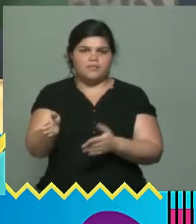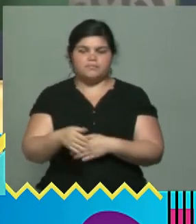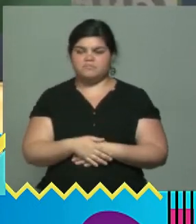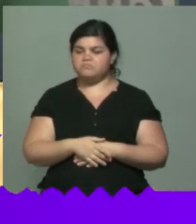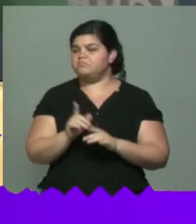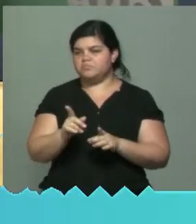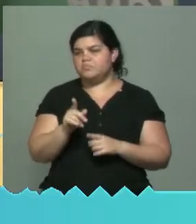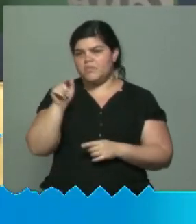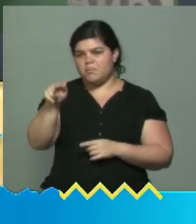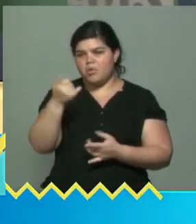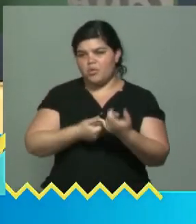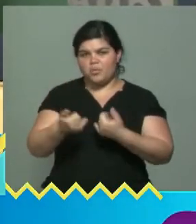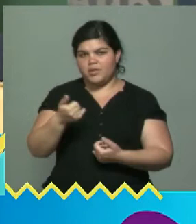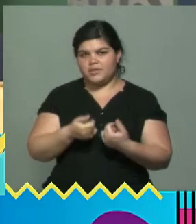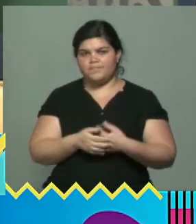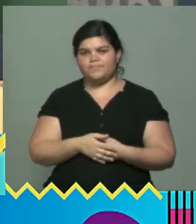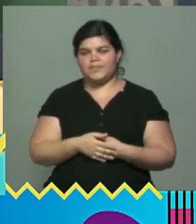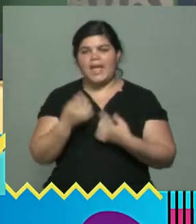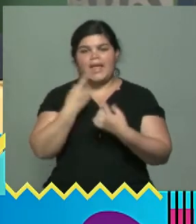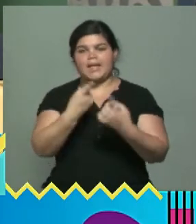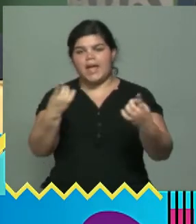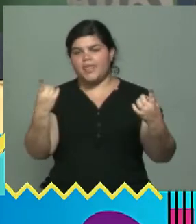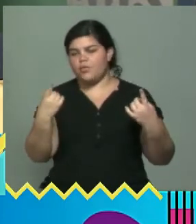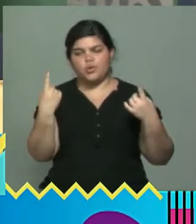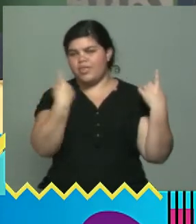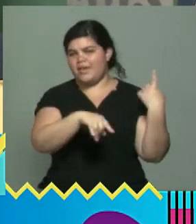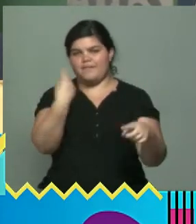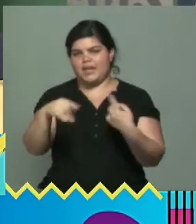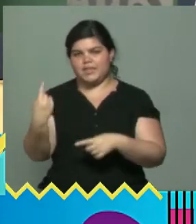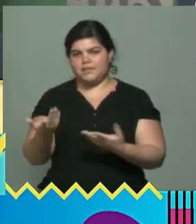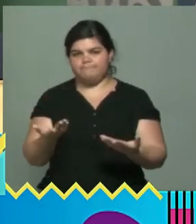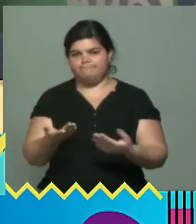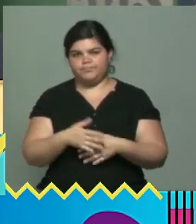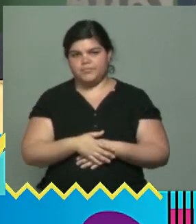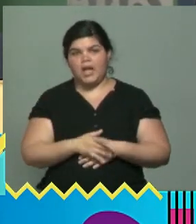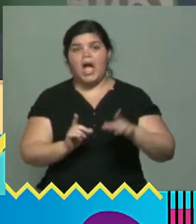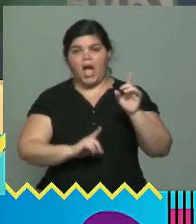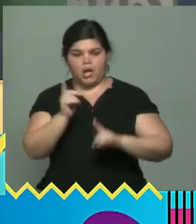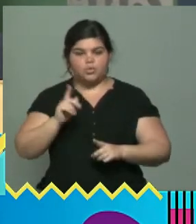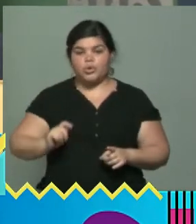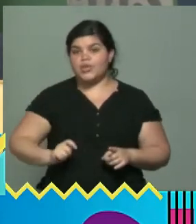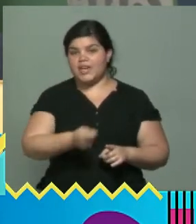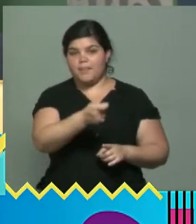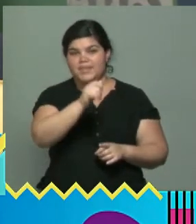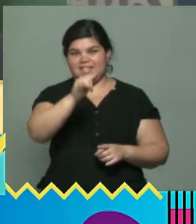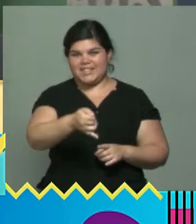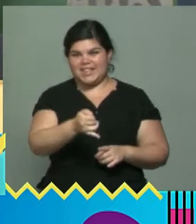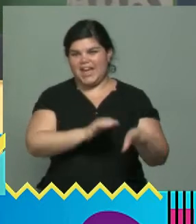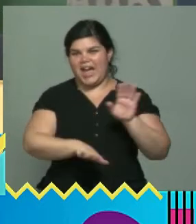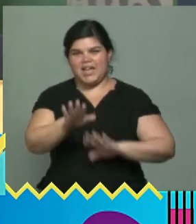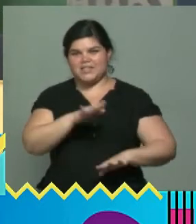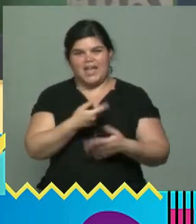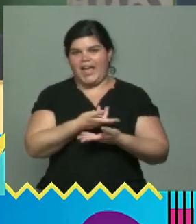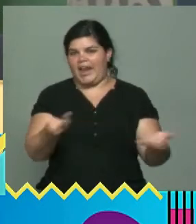Ernestina también, cada caso tiene su particularidad. Claro. O sea, digamos, si bien tenemos algunos procedimientos administrativos que, bueno, que son, digamos,